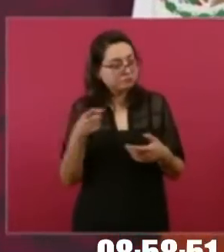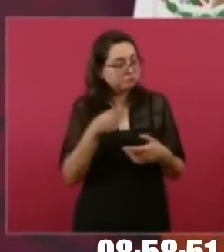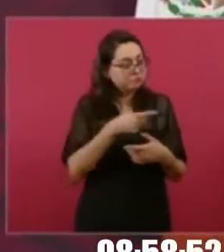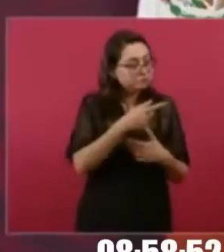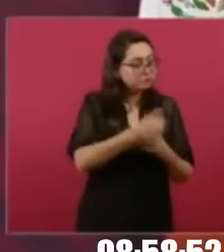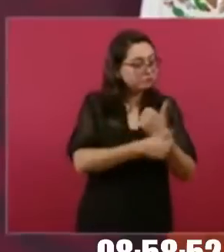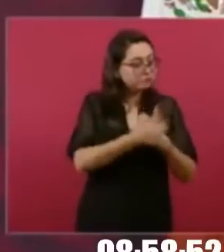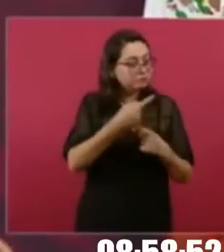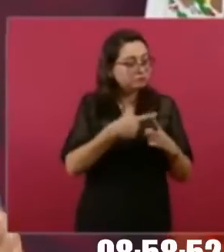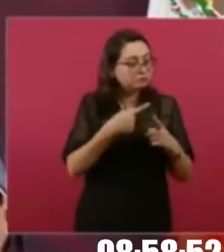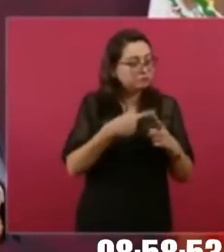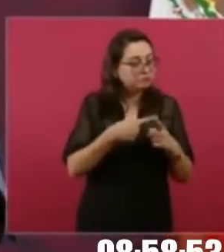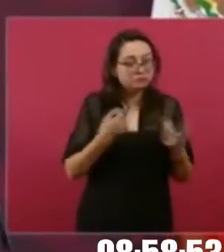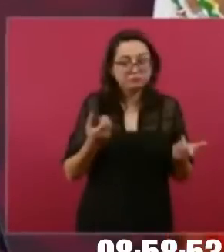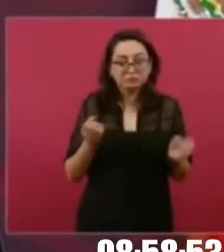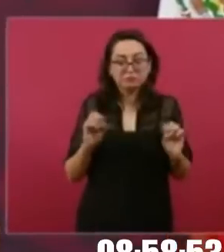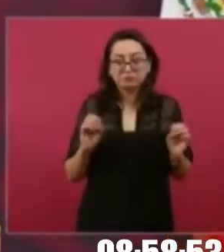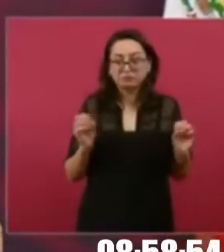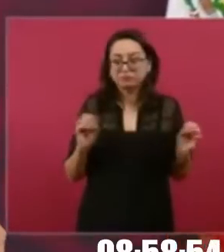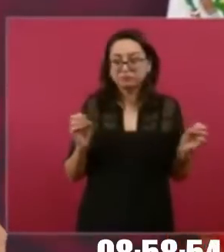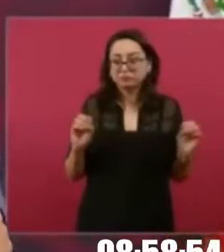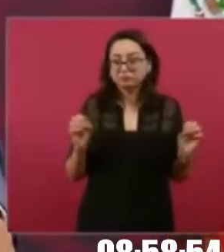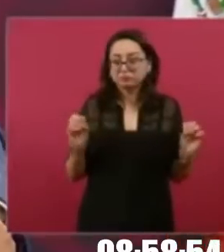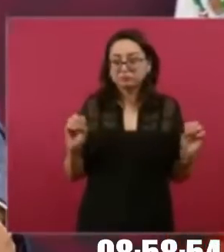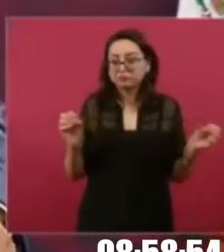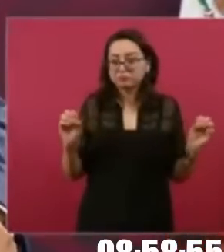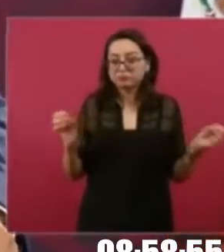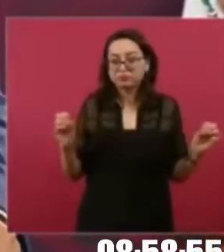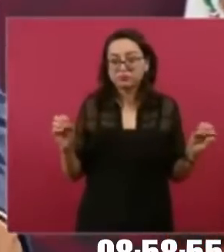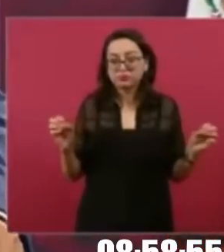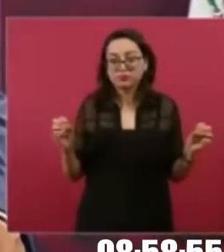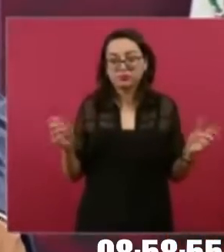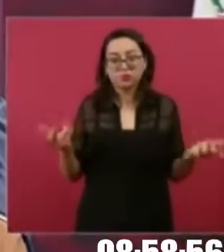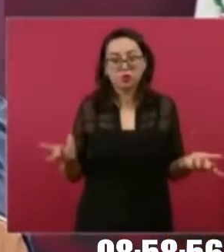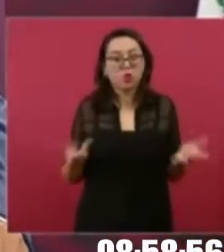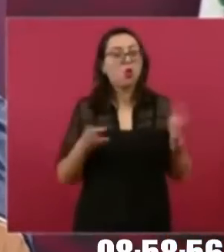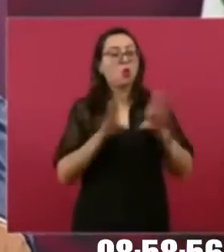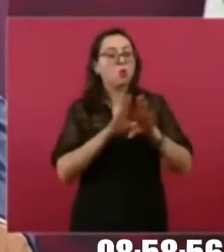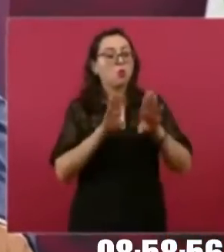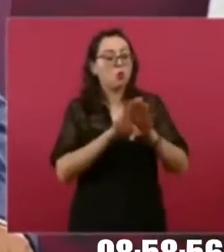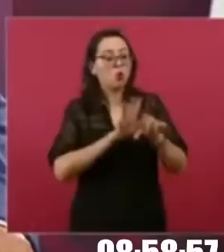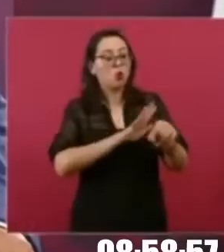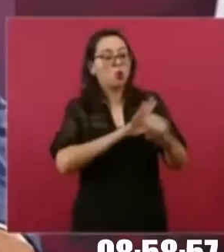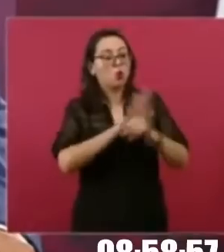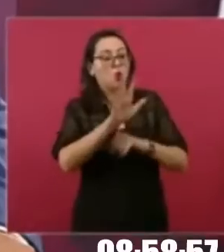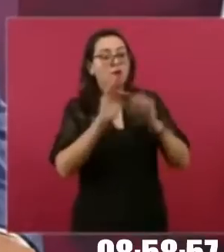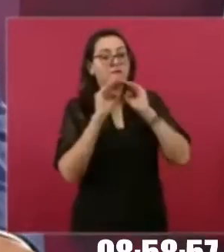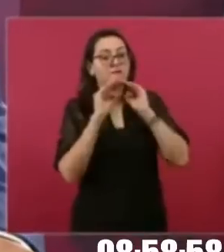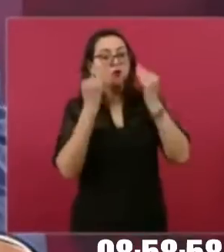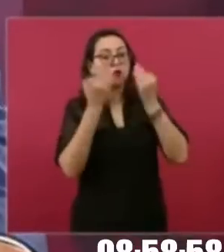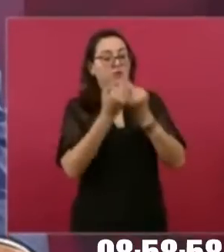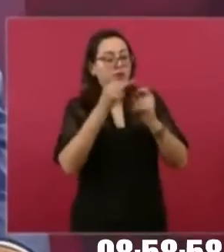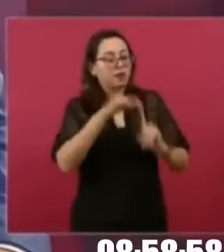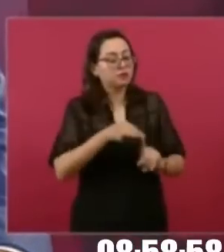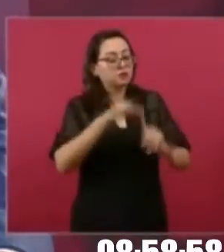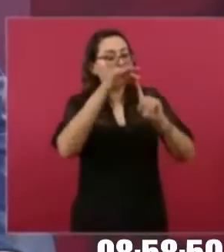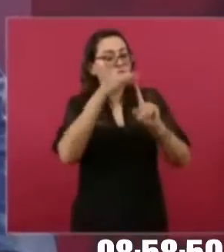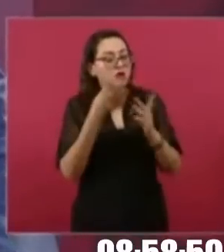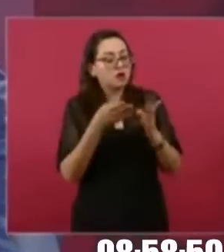no se conoce sobre su método de elección